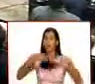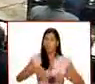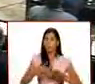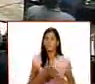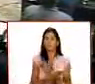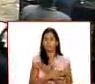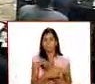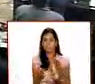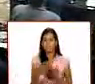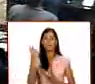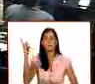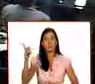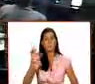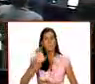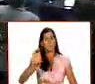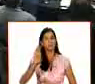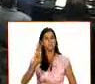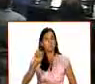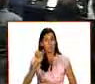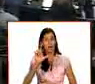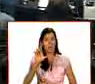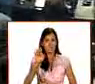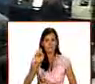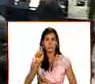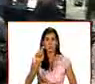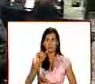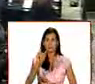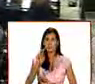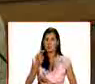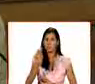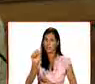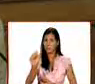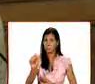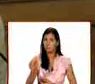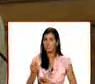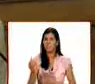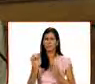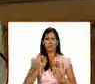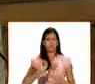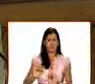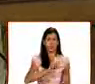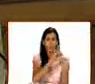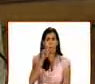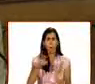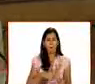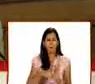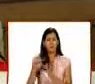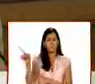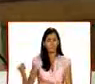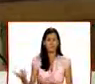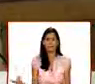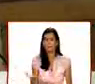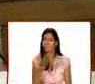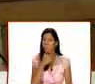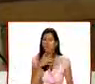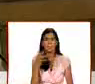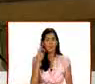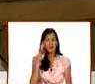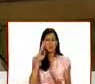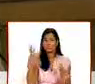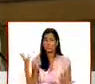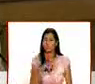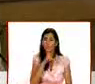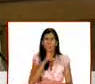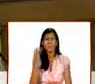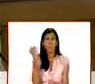en solidaridad con el pueblo palestino. Condenar enérgicamente la irracional